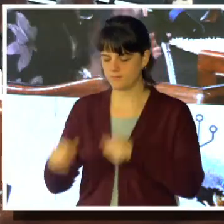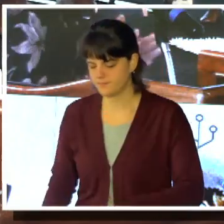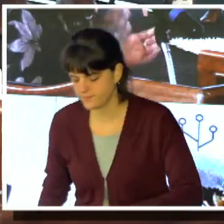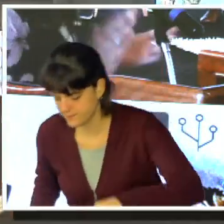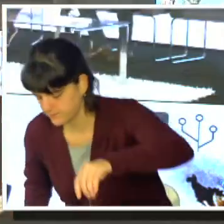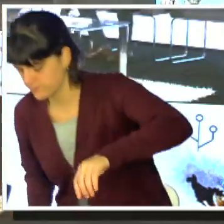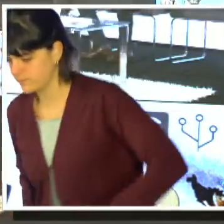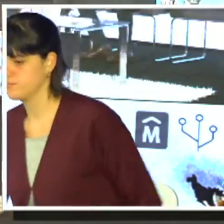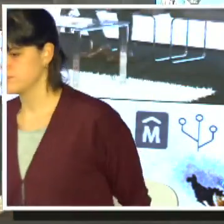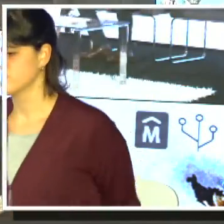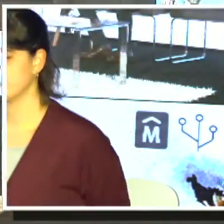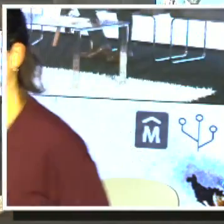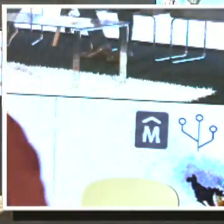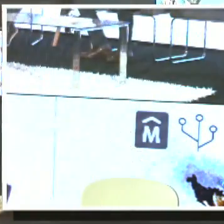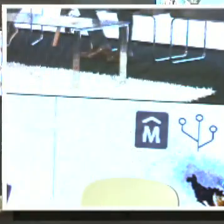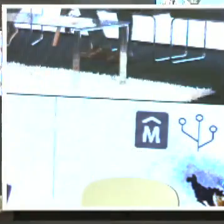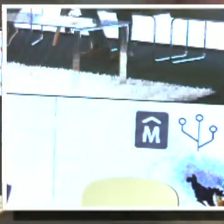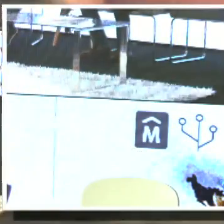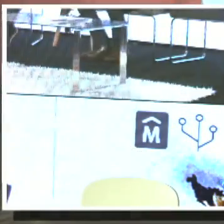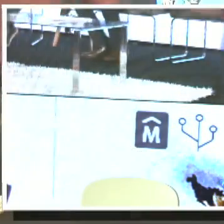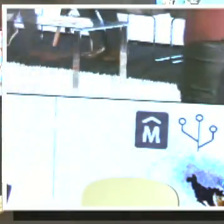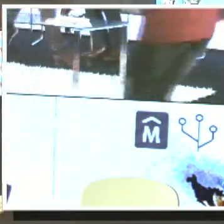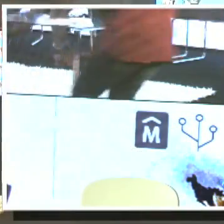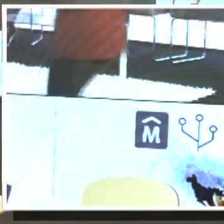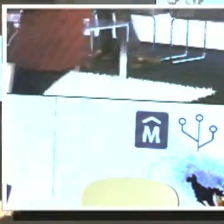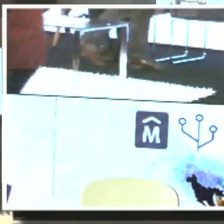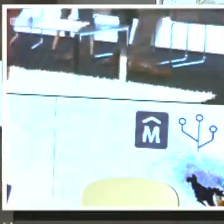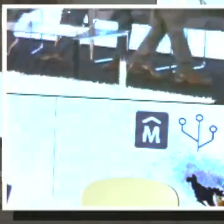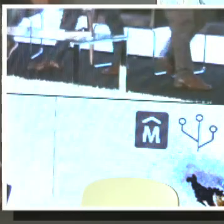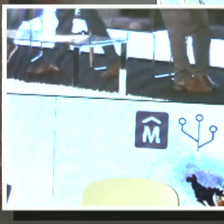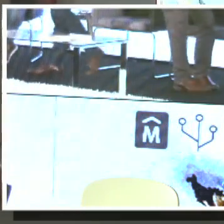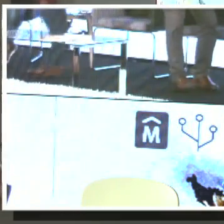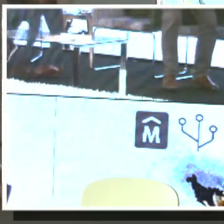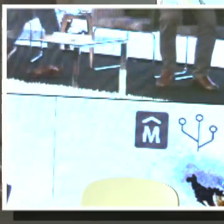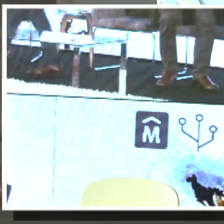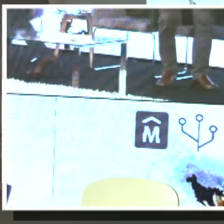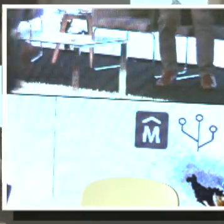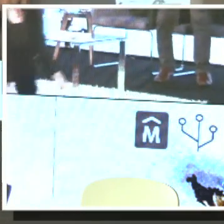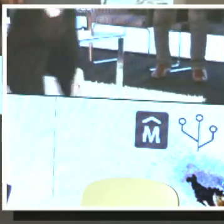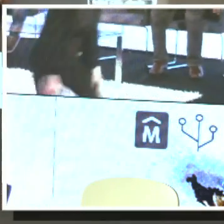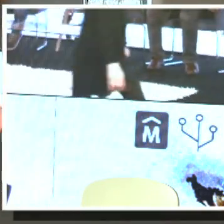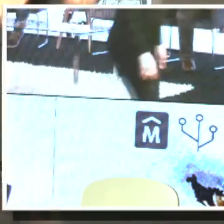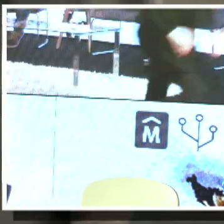4 especialistas y me siento junto a ustedes a disfrutar y a aprender. Hola, hola.